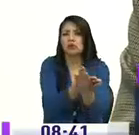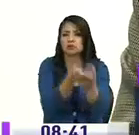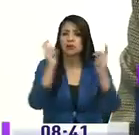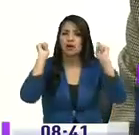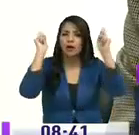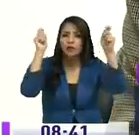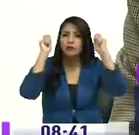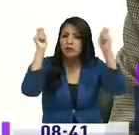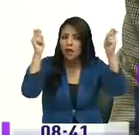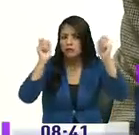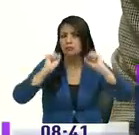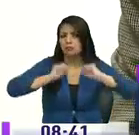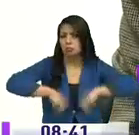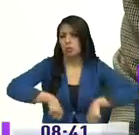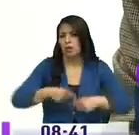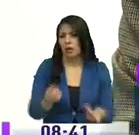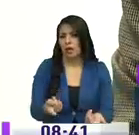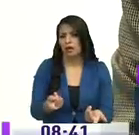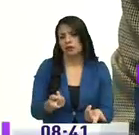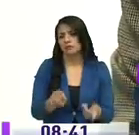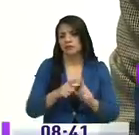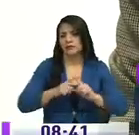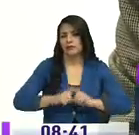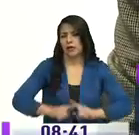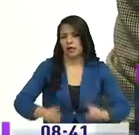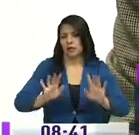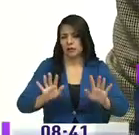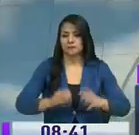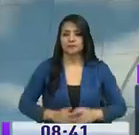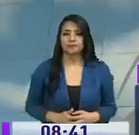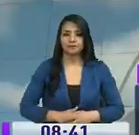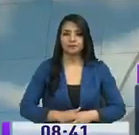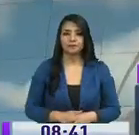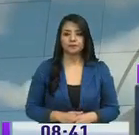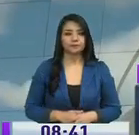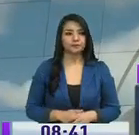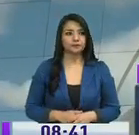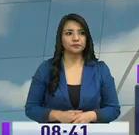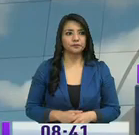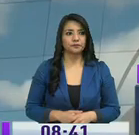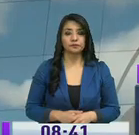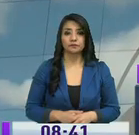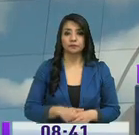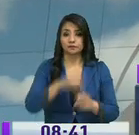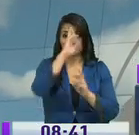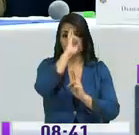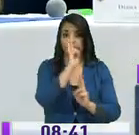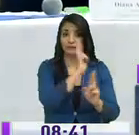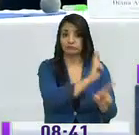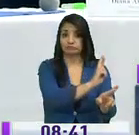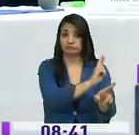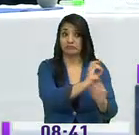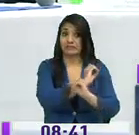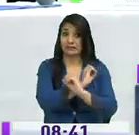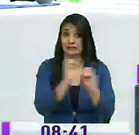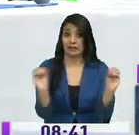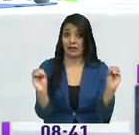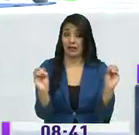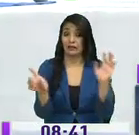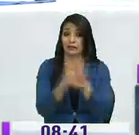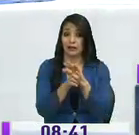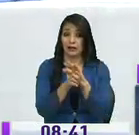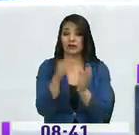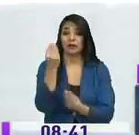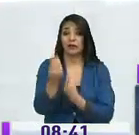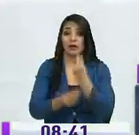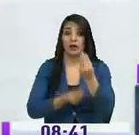sus formas de pensar, sus conocimientos, sus experiencias, etcétera. De desacatar la disposición del máximo organismo electoral, se les